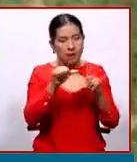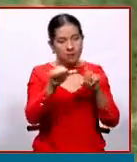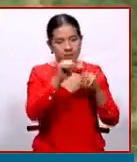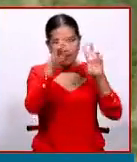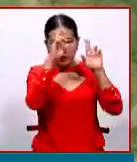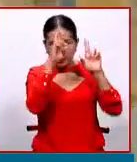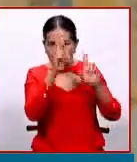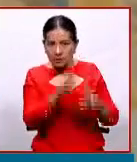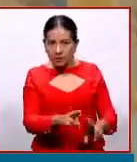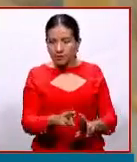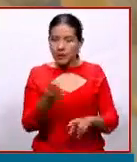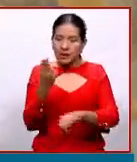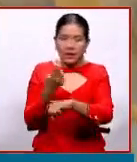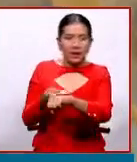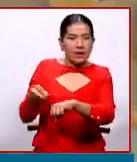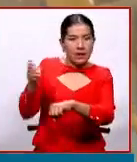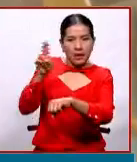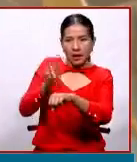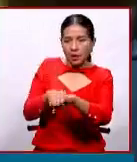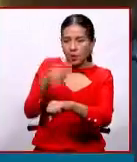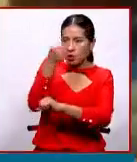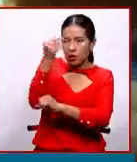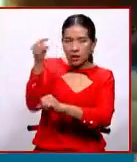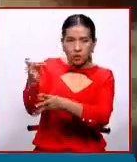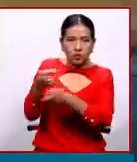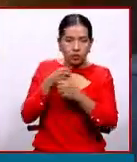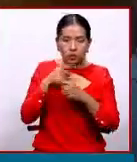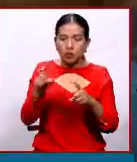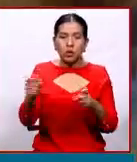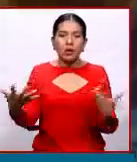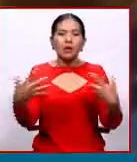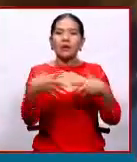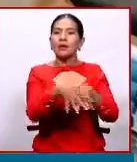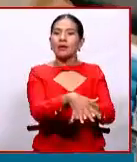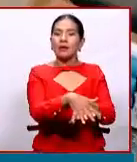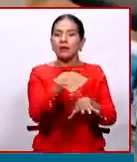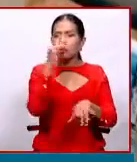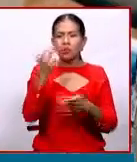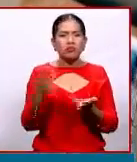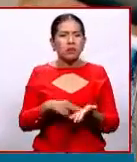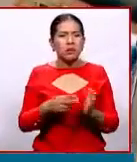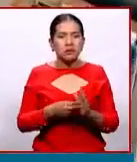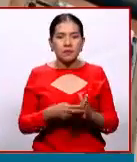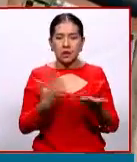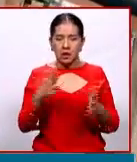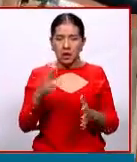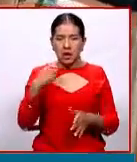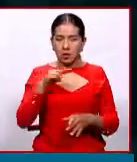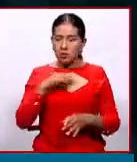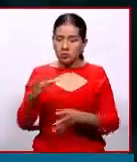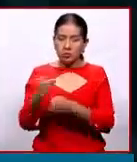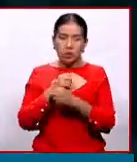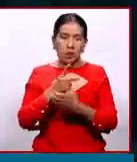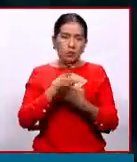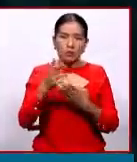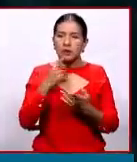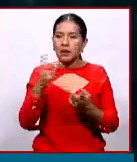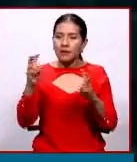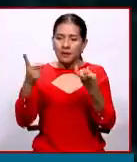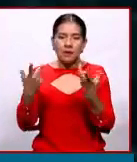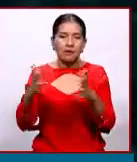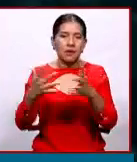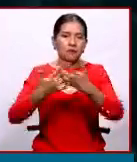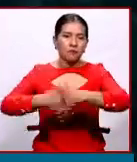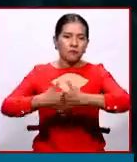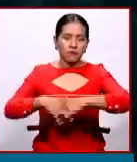ambiente. Y es un producto que es bastante integral porque tiene que ver con que vamos a generar empleo a través de